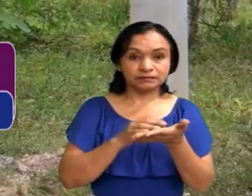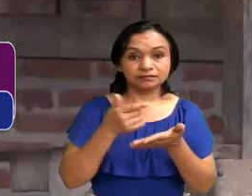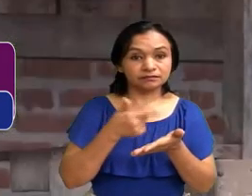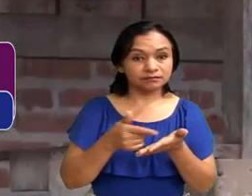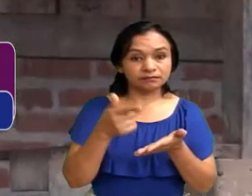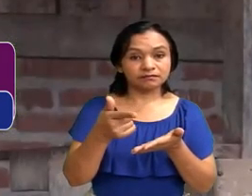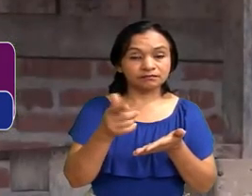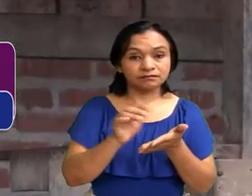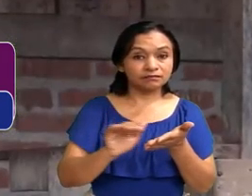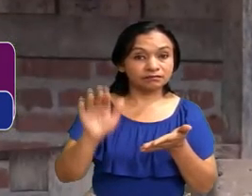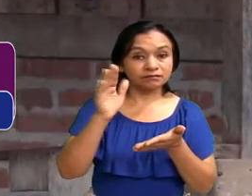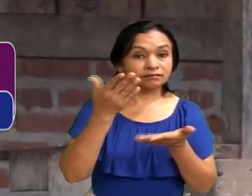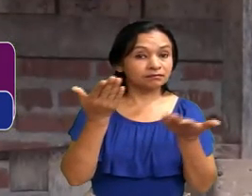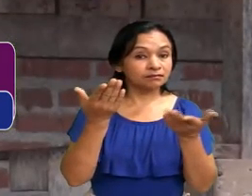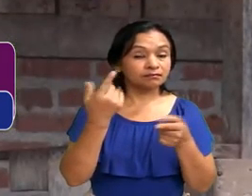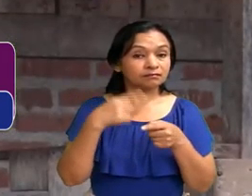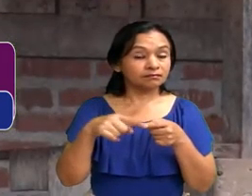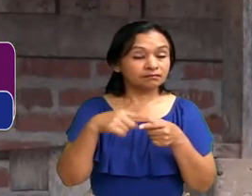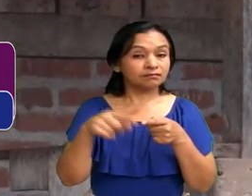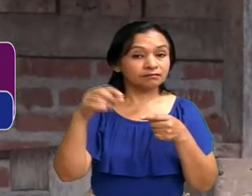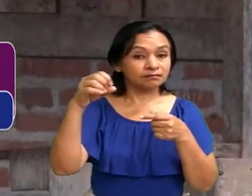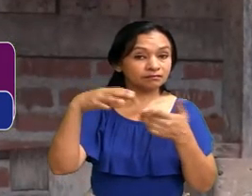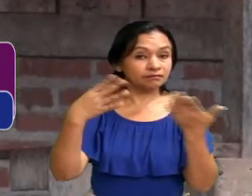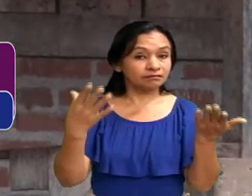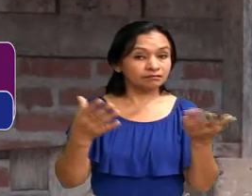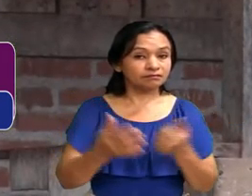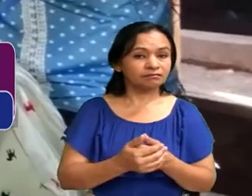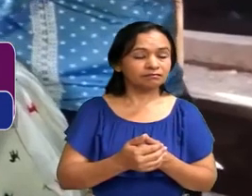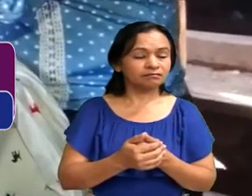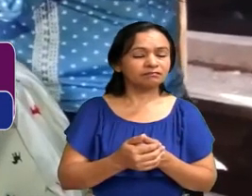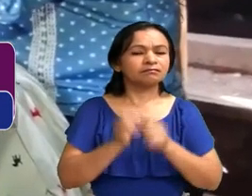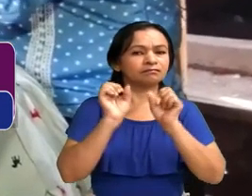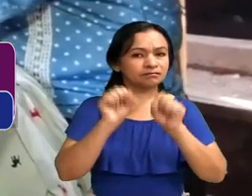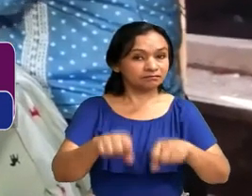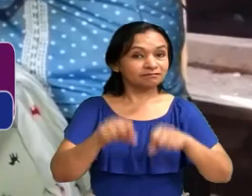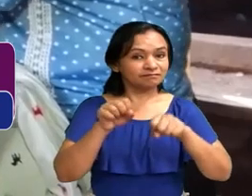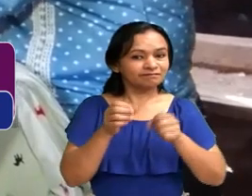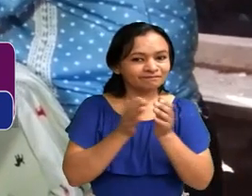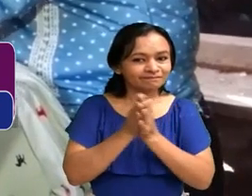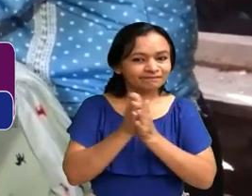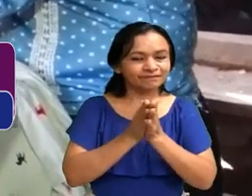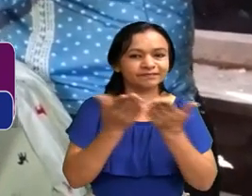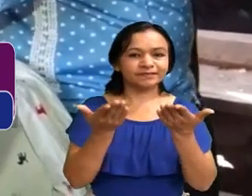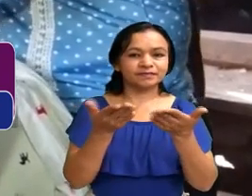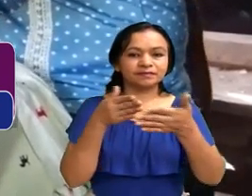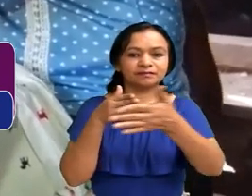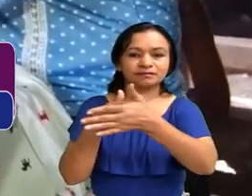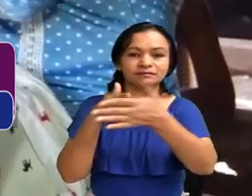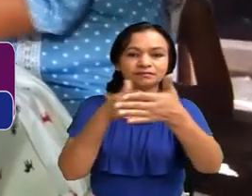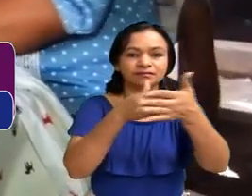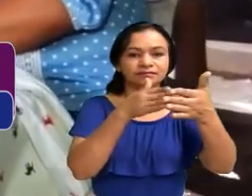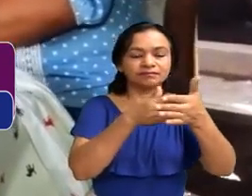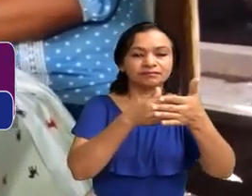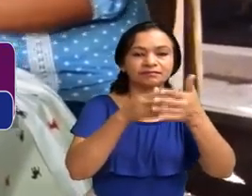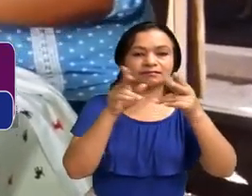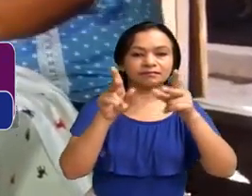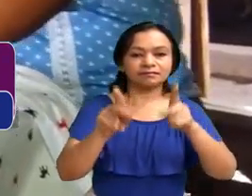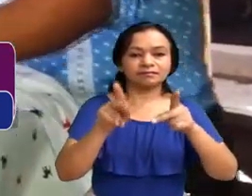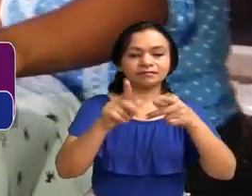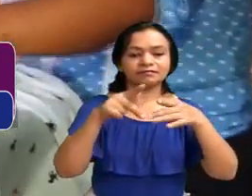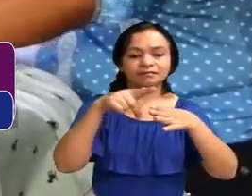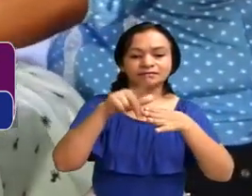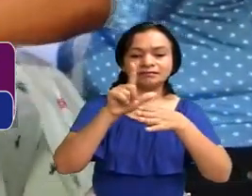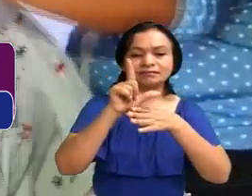todo, más lo que vas a recibir de energía, era rentable. Entonces eso limitaba que toda la zona semiurbana o